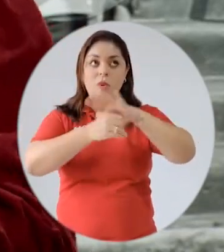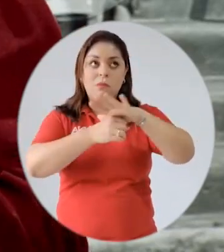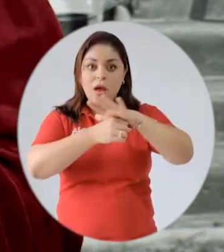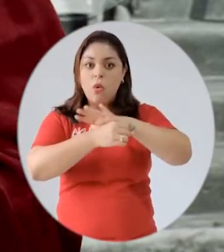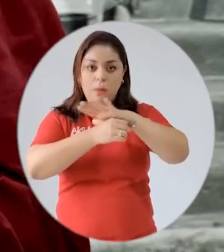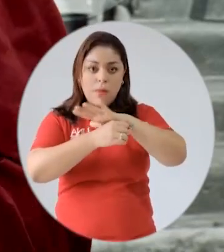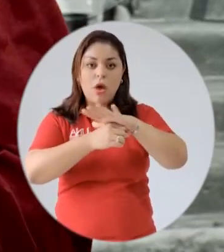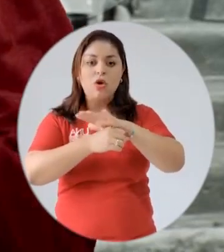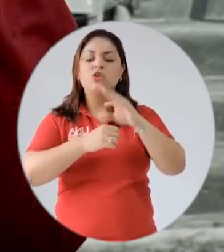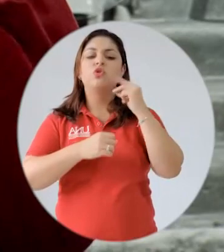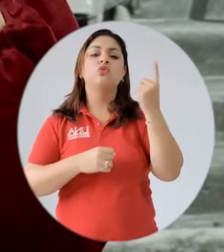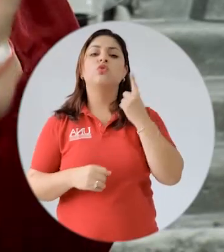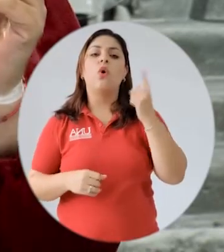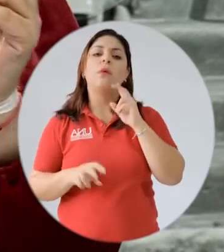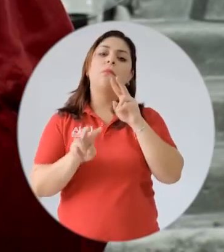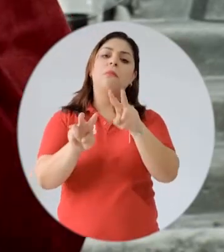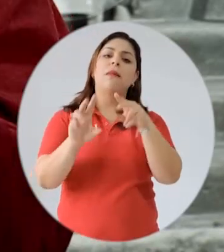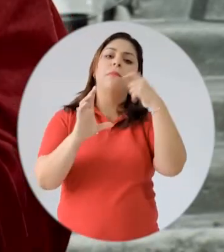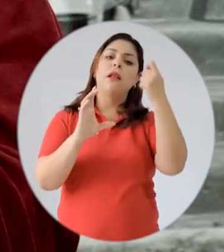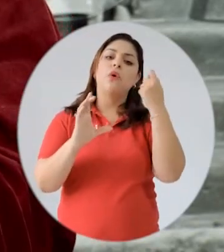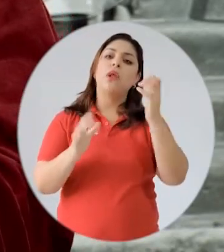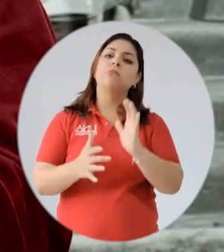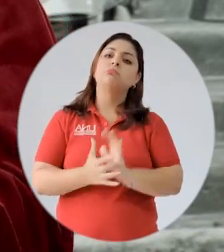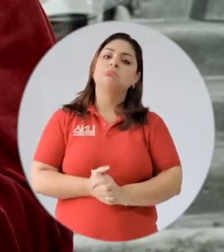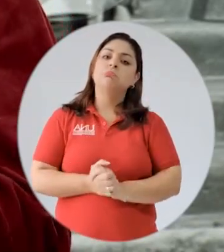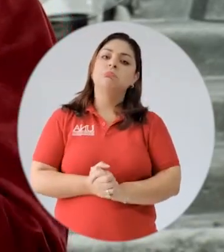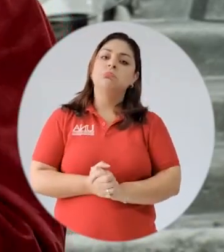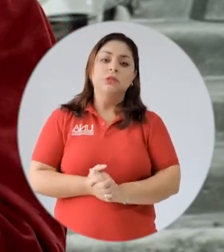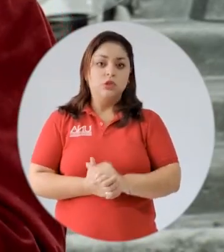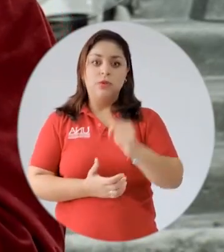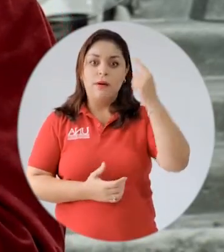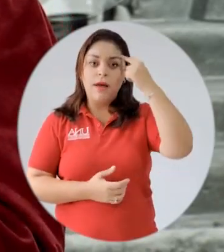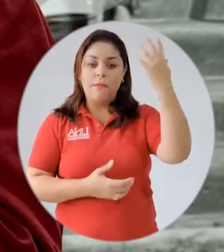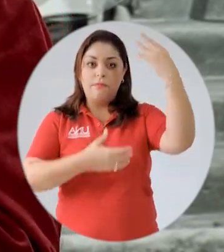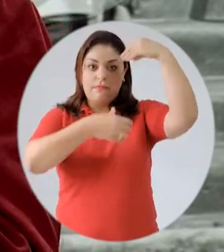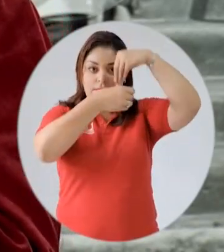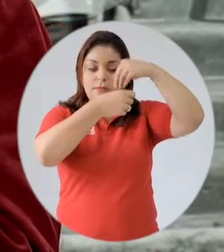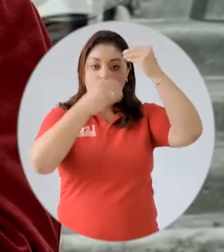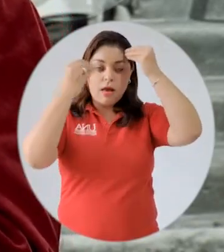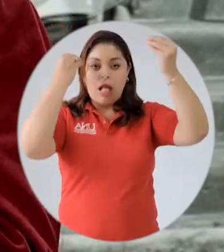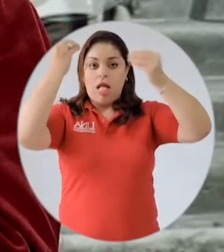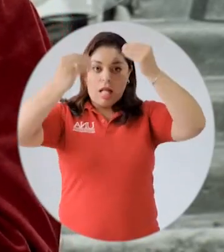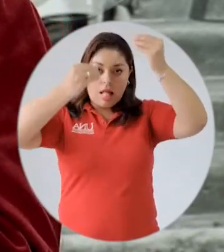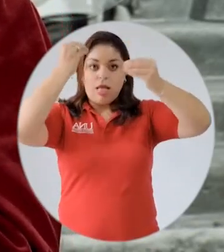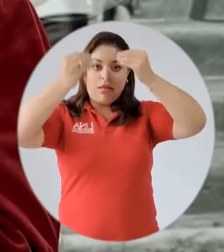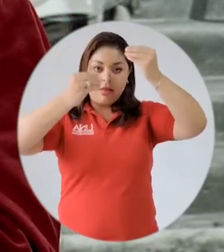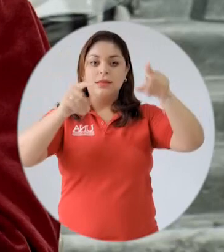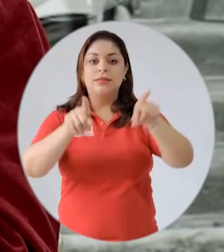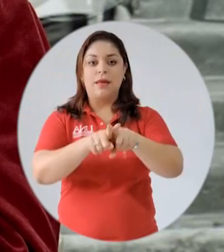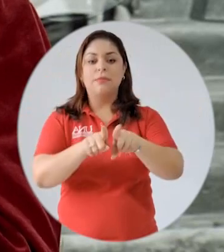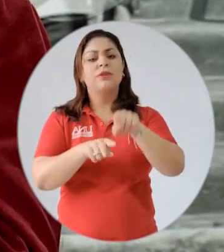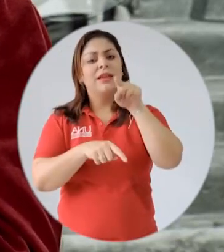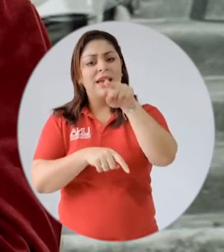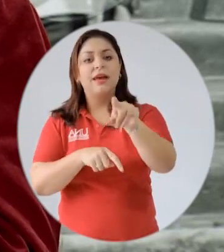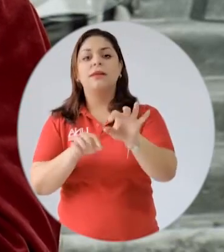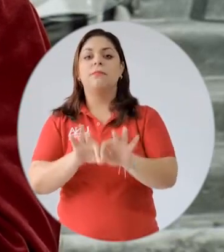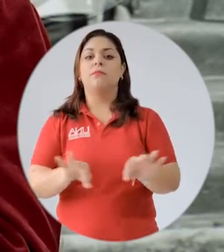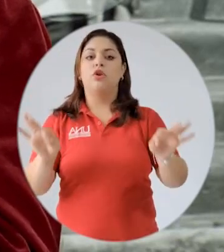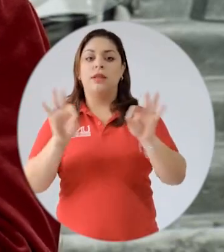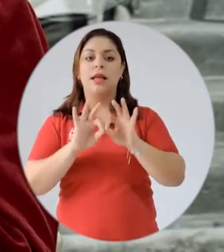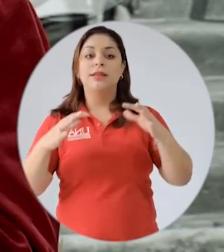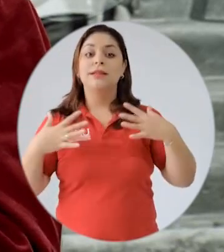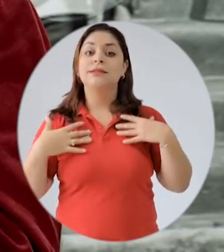tiempo libre que dedican las mujeres más que los hombres, ¿verdad? Las mujeres dedican 9 horas y 53 minutos y